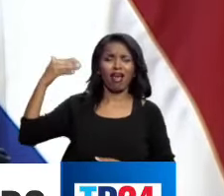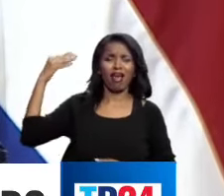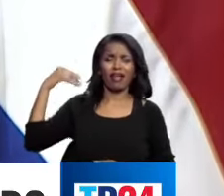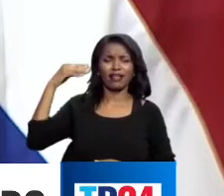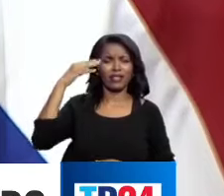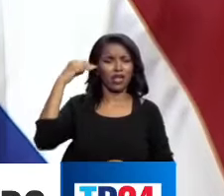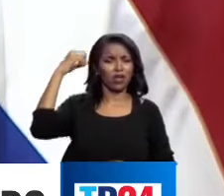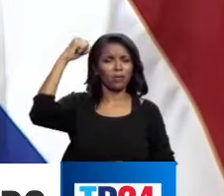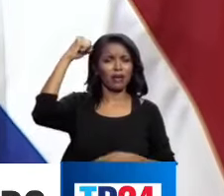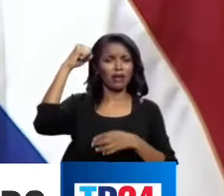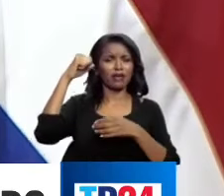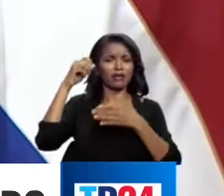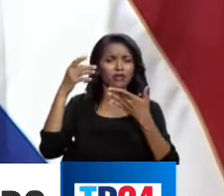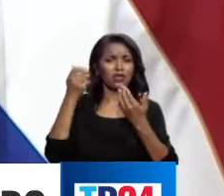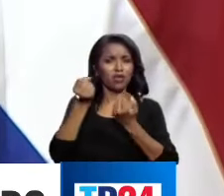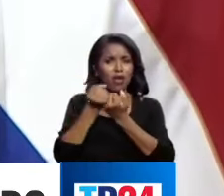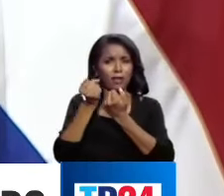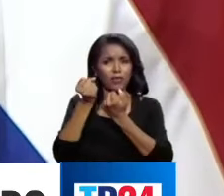la soberanía,